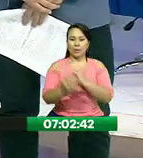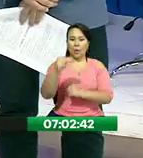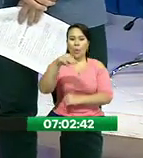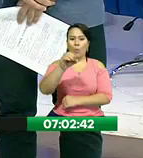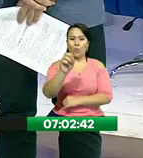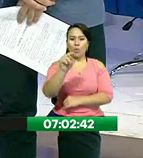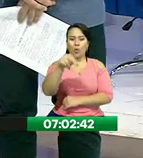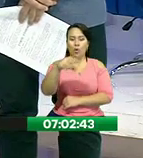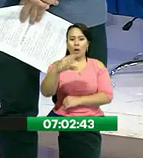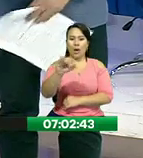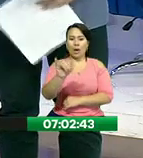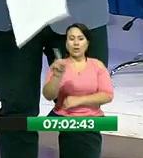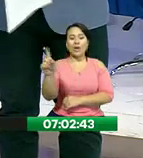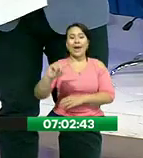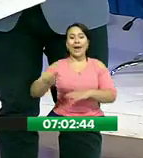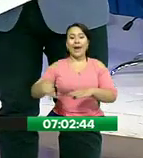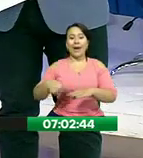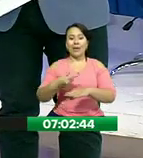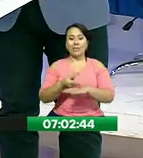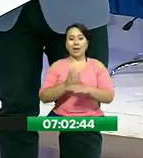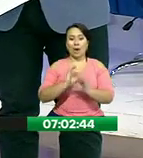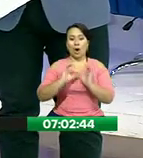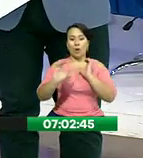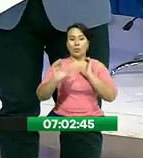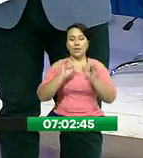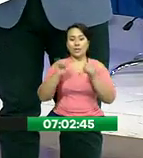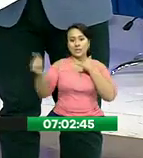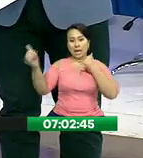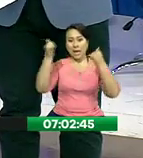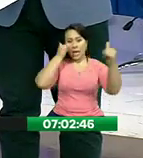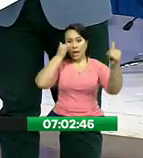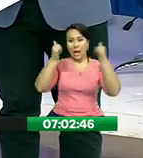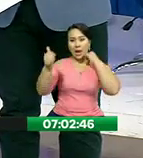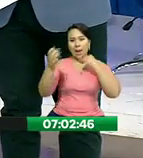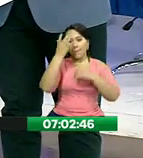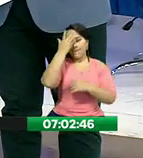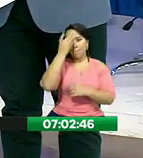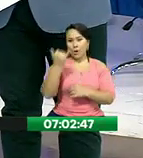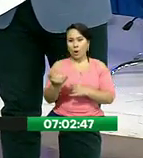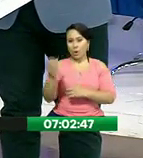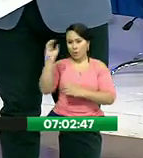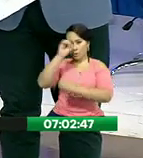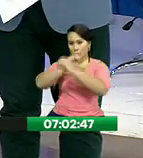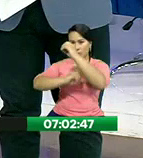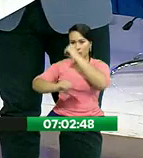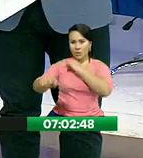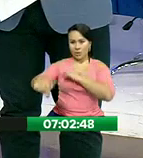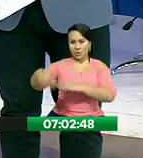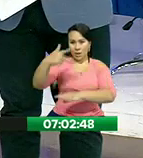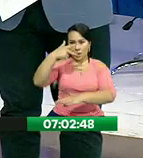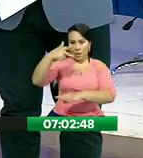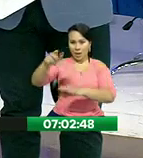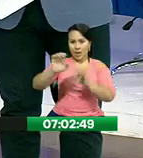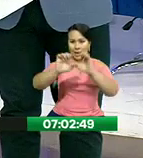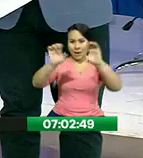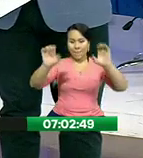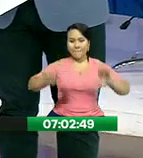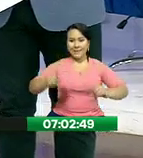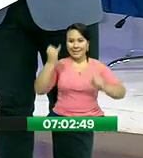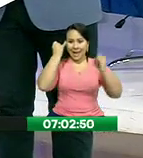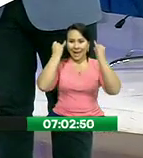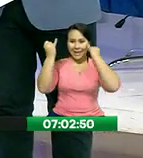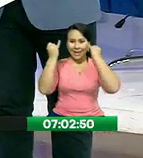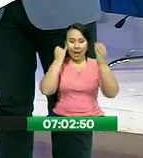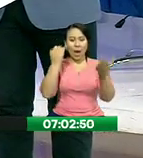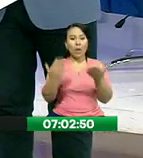de Telecomunicaciones, para conocer todos los detalles sobre una eventual concesión de esta empresa estratégica del país.